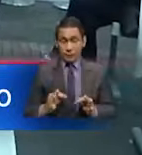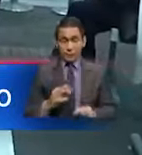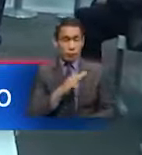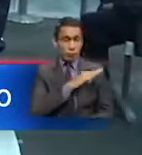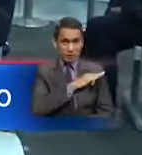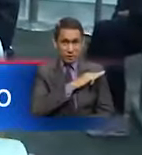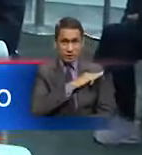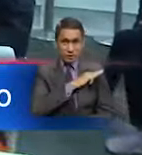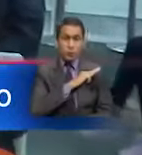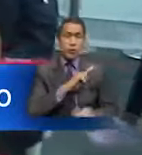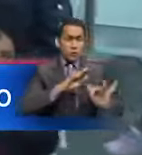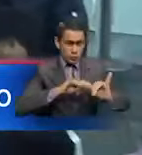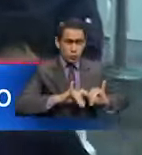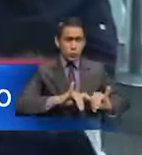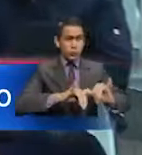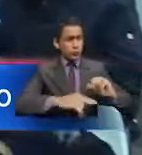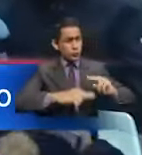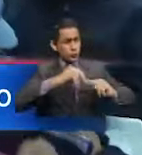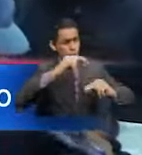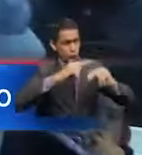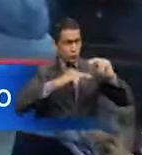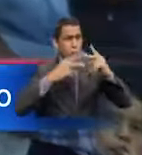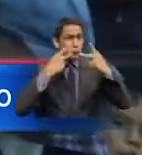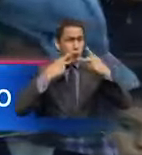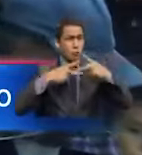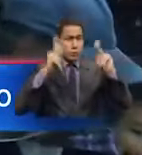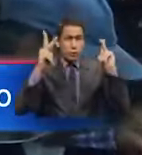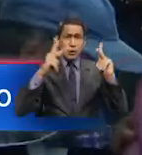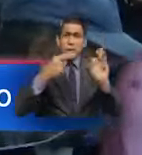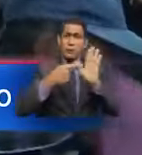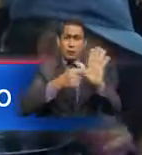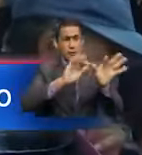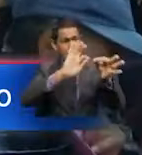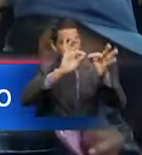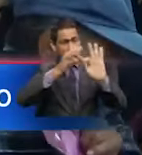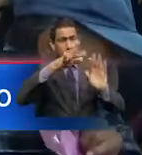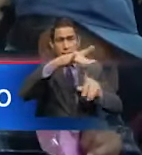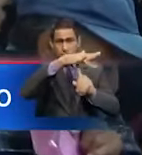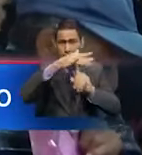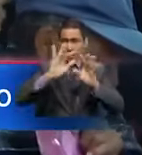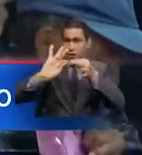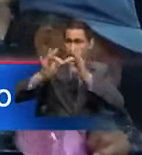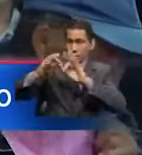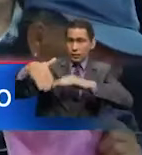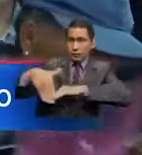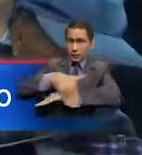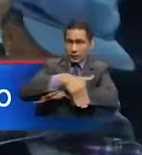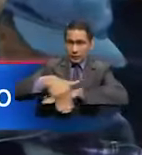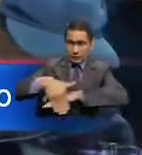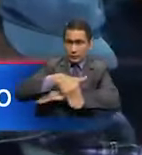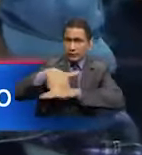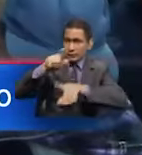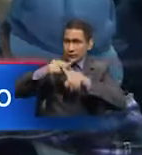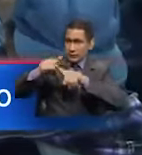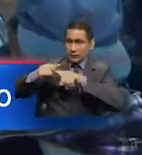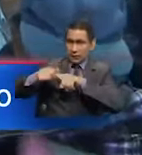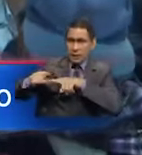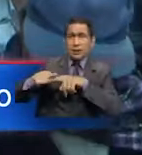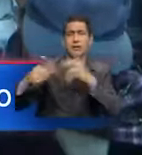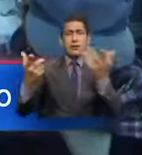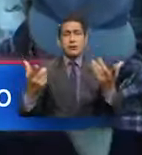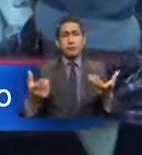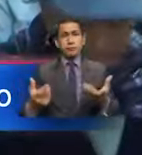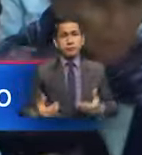financia la obra pública que es visible para el ciudadano. Están los parques, están las calles, está todo el ornato de la ciudad, la